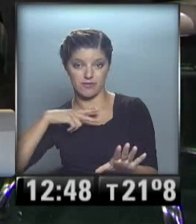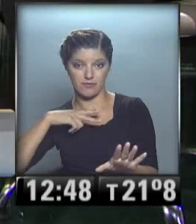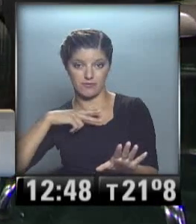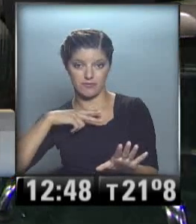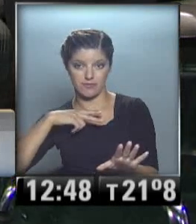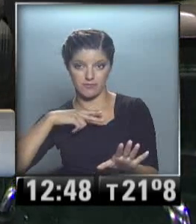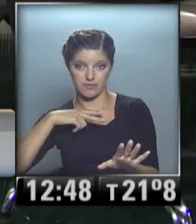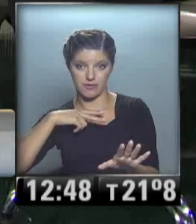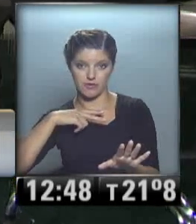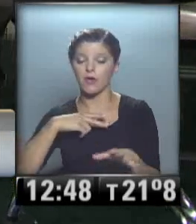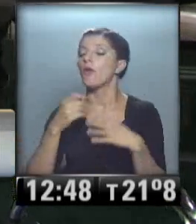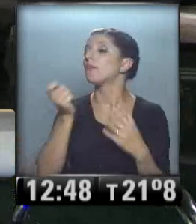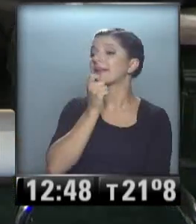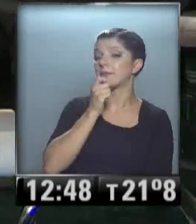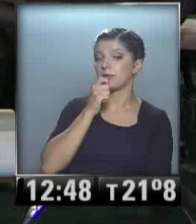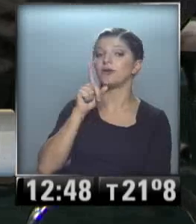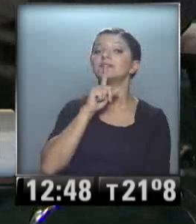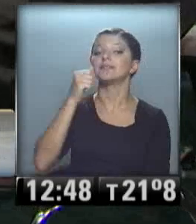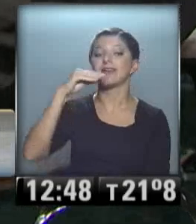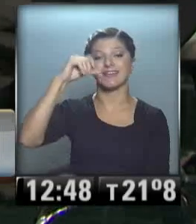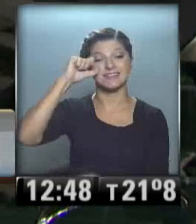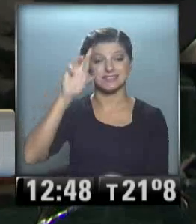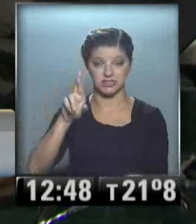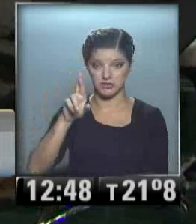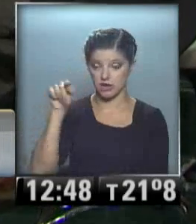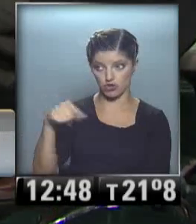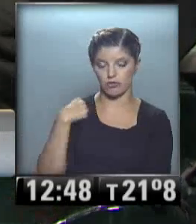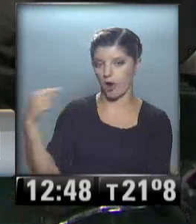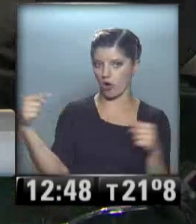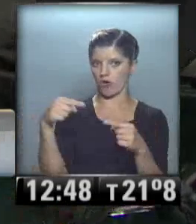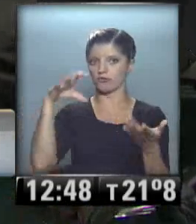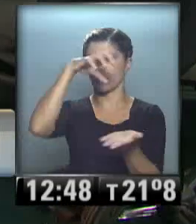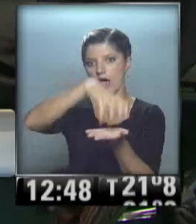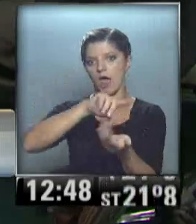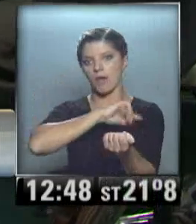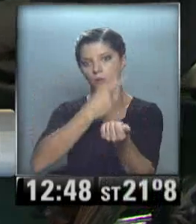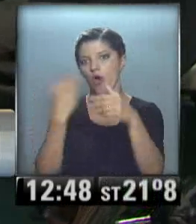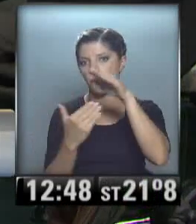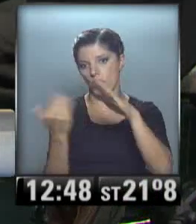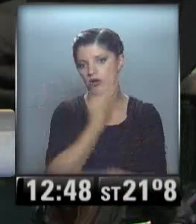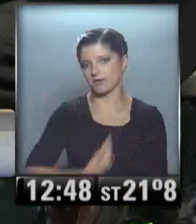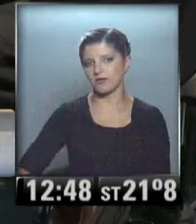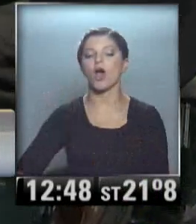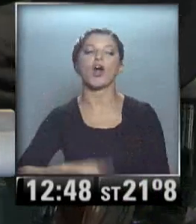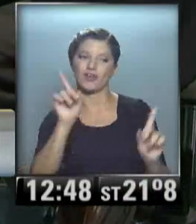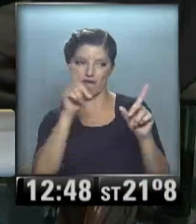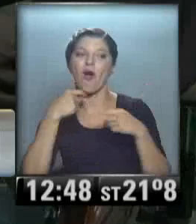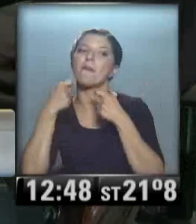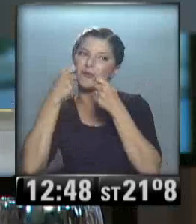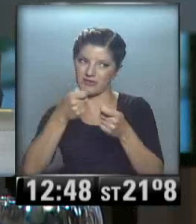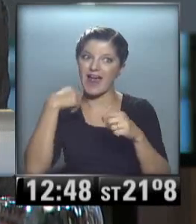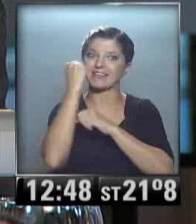de Reagan y Thatcher no estaban a favor del monopolio del Estado. No, en ese supuesto, caso era exactamente al revés. De empresas, digamos, de algunas empresas.